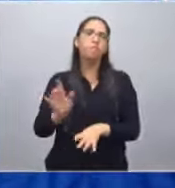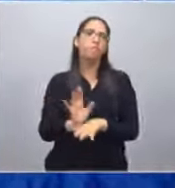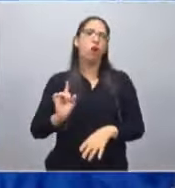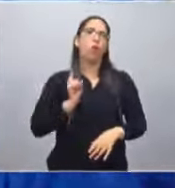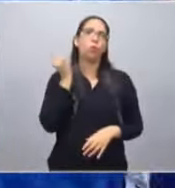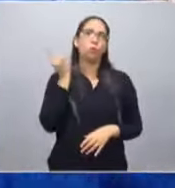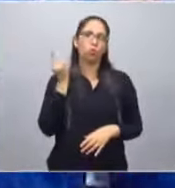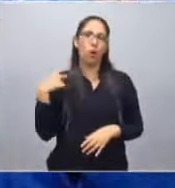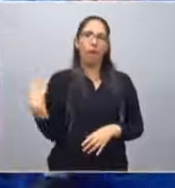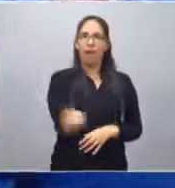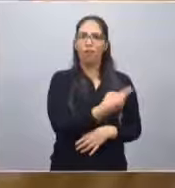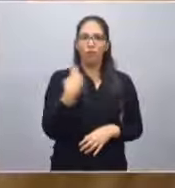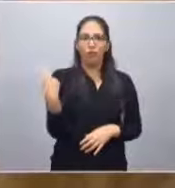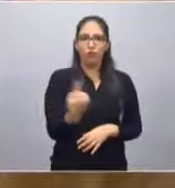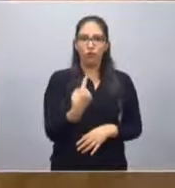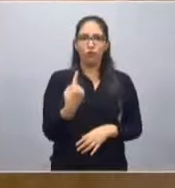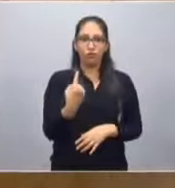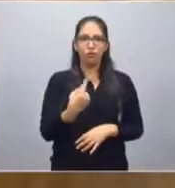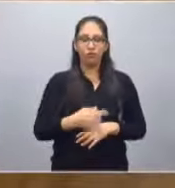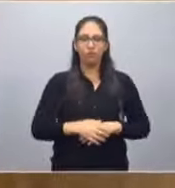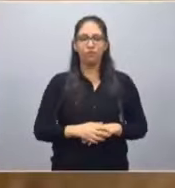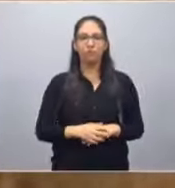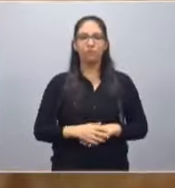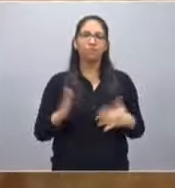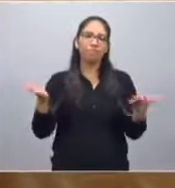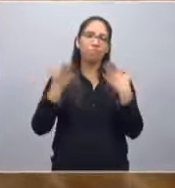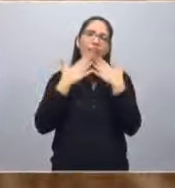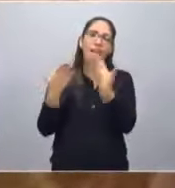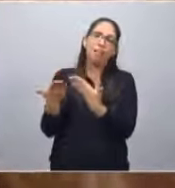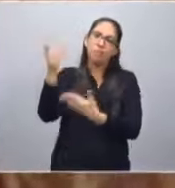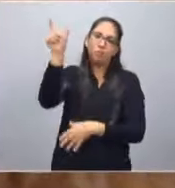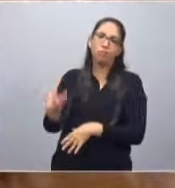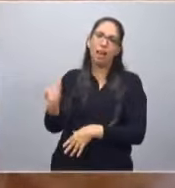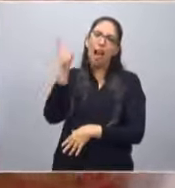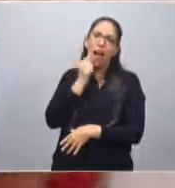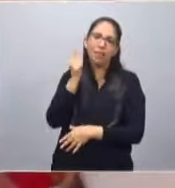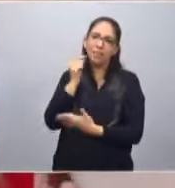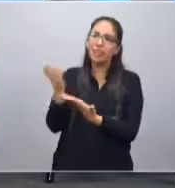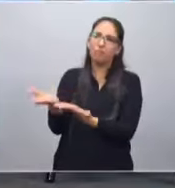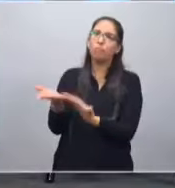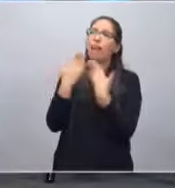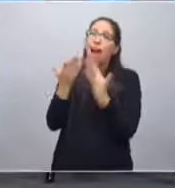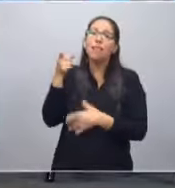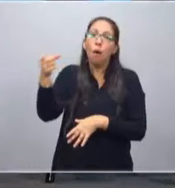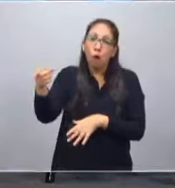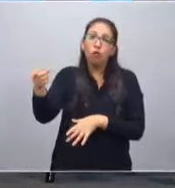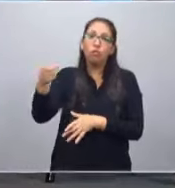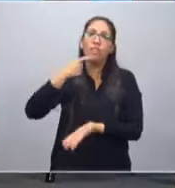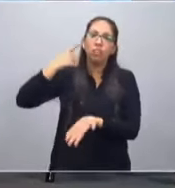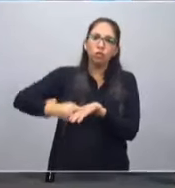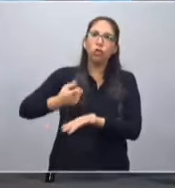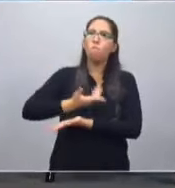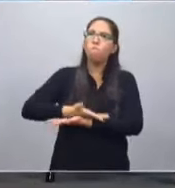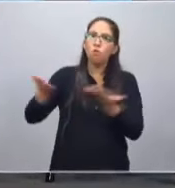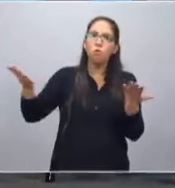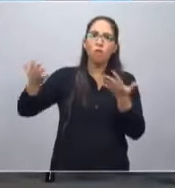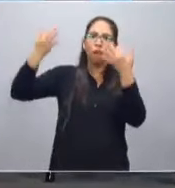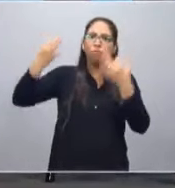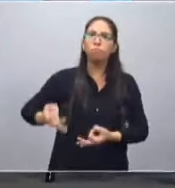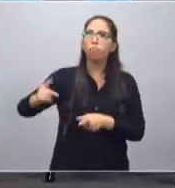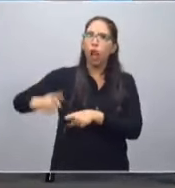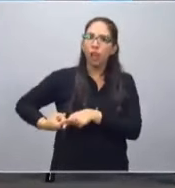orgullo para todos los que estamos acá y queremos agradecerte haer es tan importante para